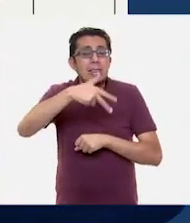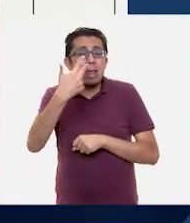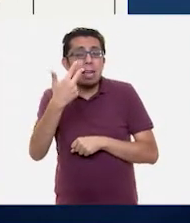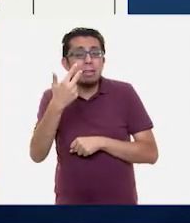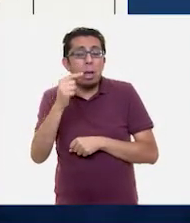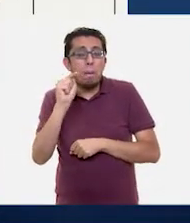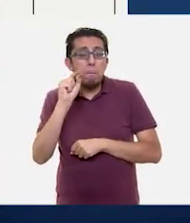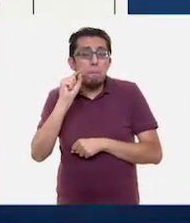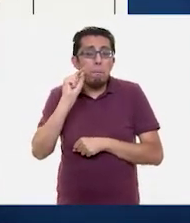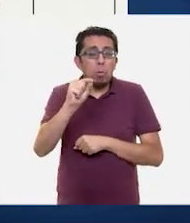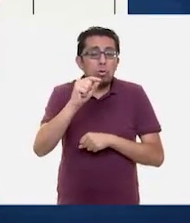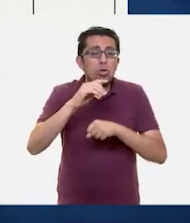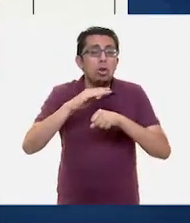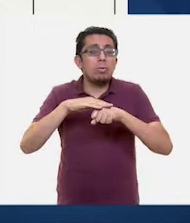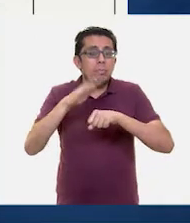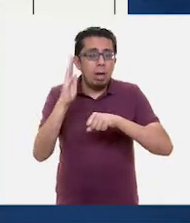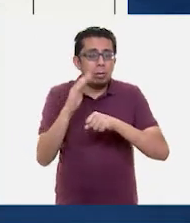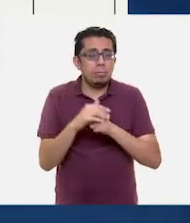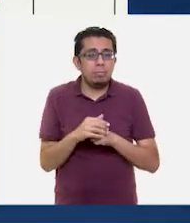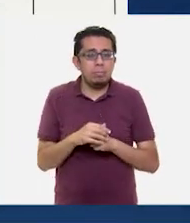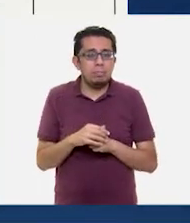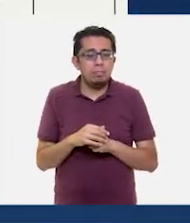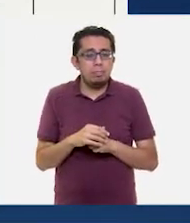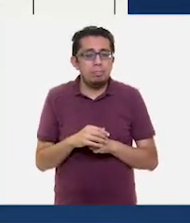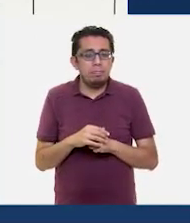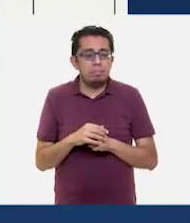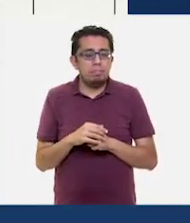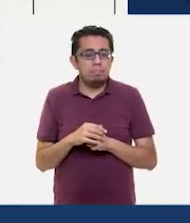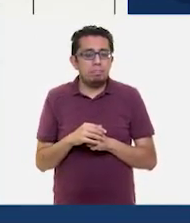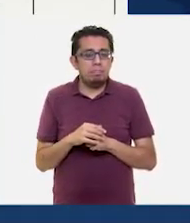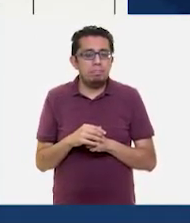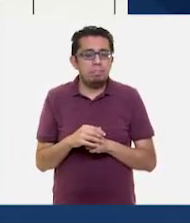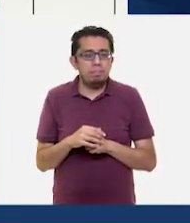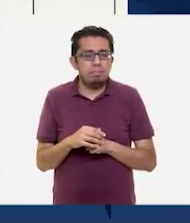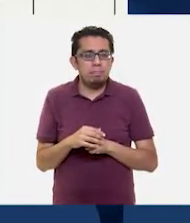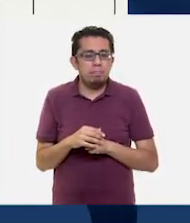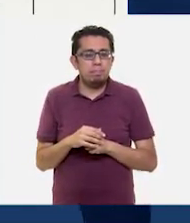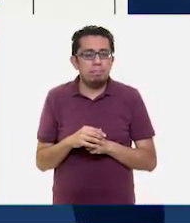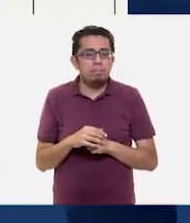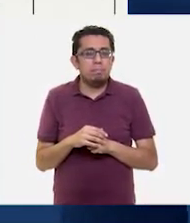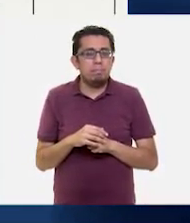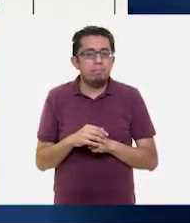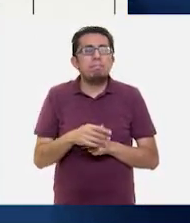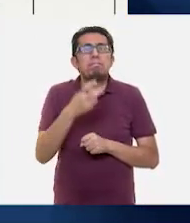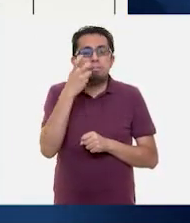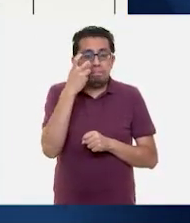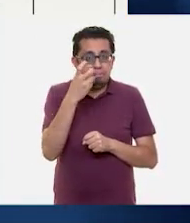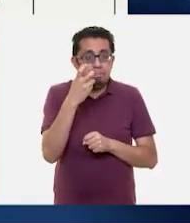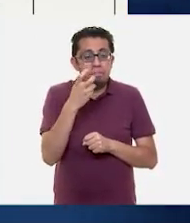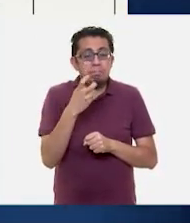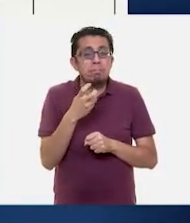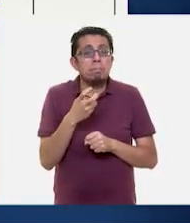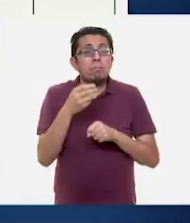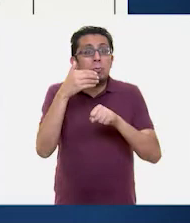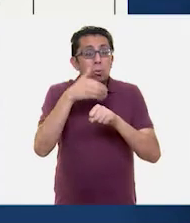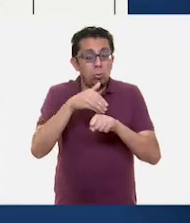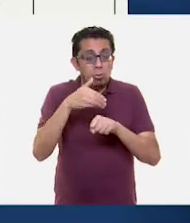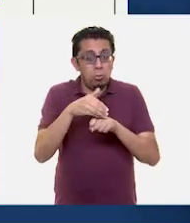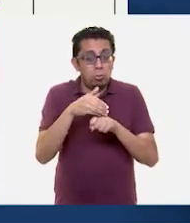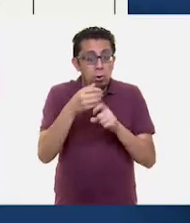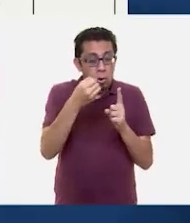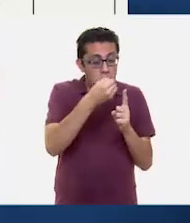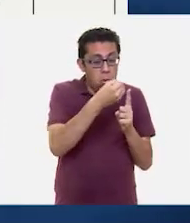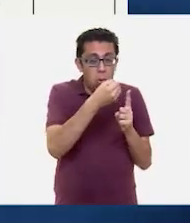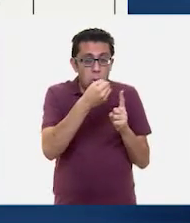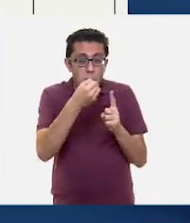otros 3 puntos al número de puntos que agregué para formar la figura 4. Entonces, la sucesión está formada por